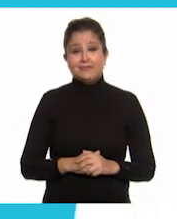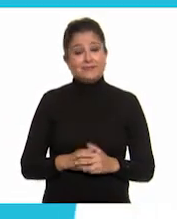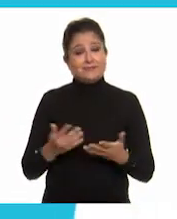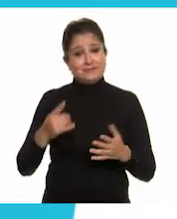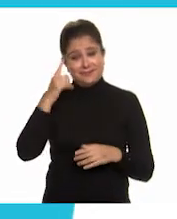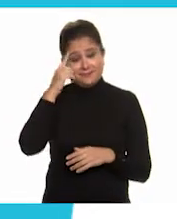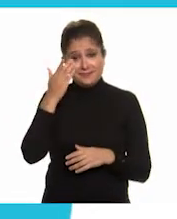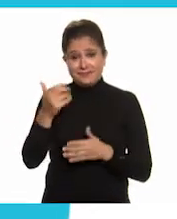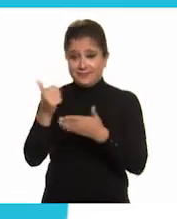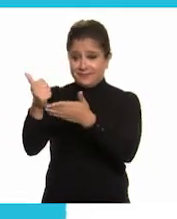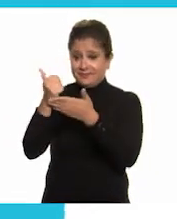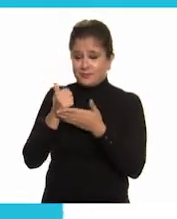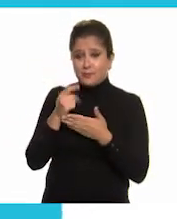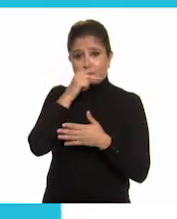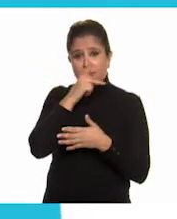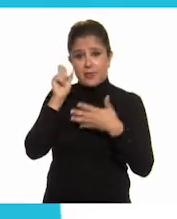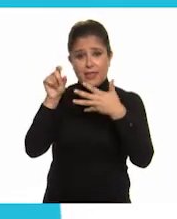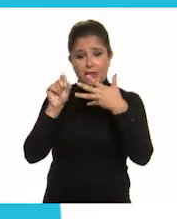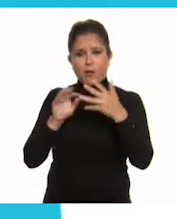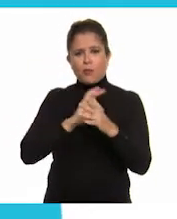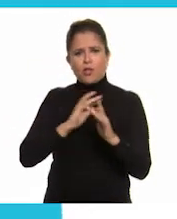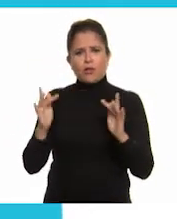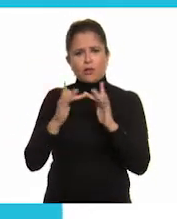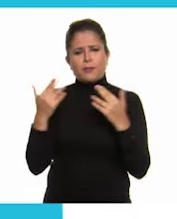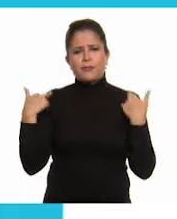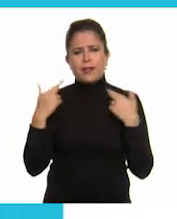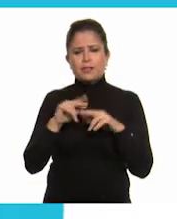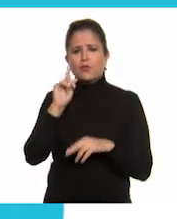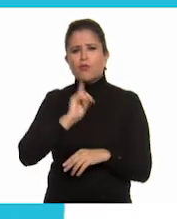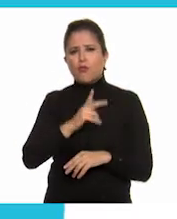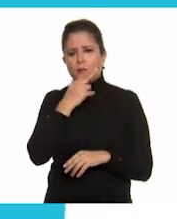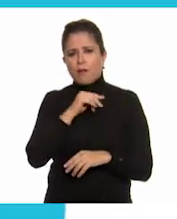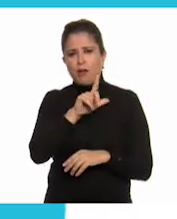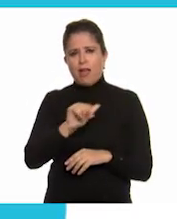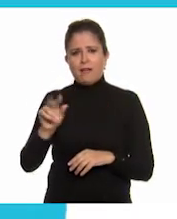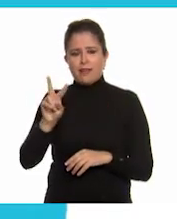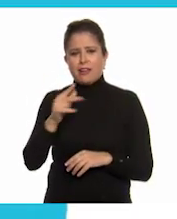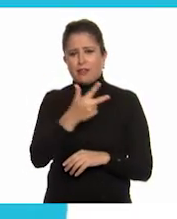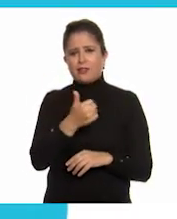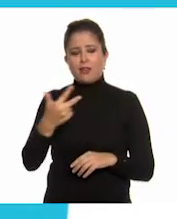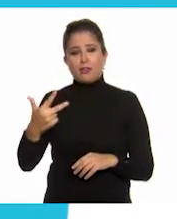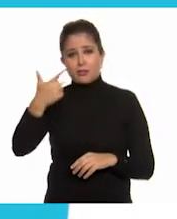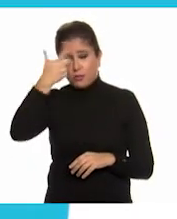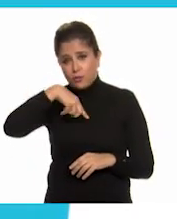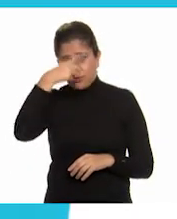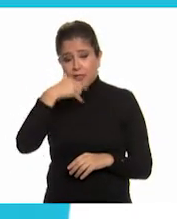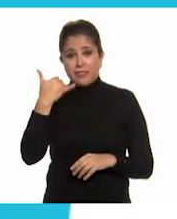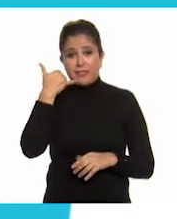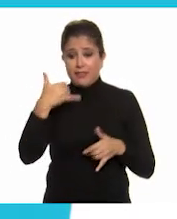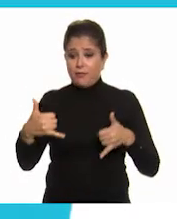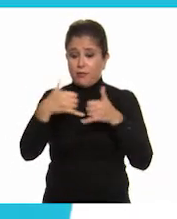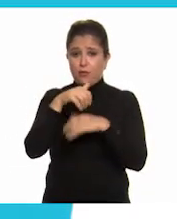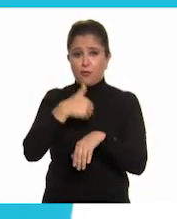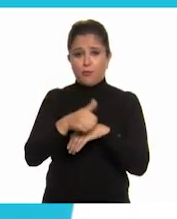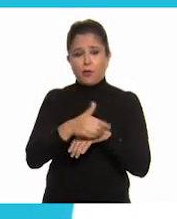Para solicitar apoyo pedagógico, comunícate con maestras y maestros de lunes a viernes de 8 a 20 horas al teléfono